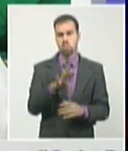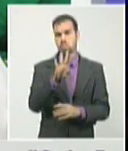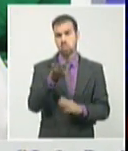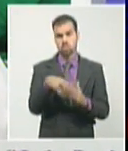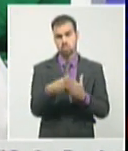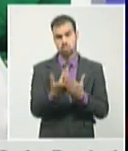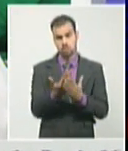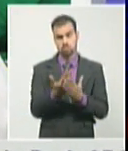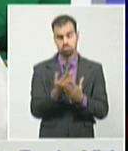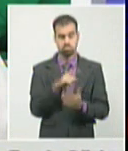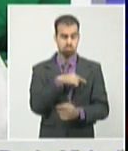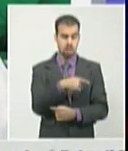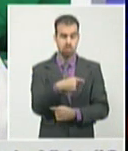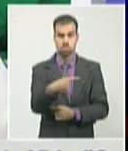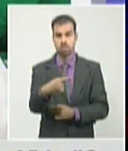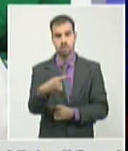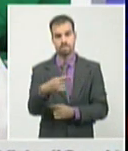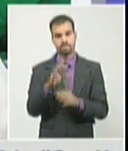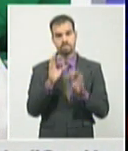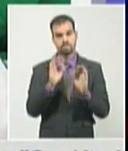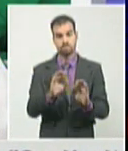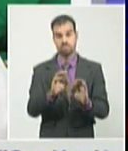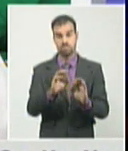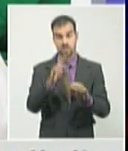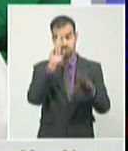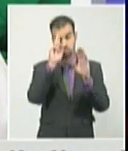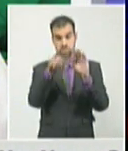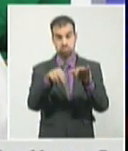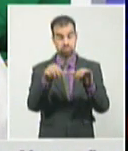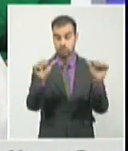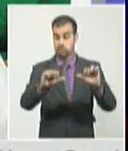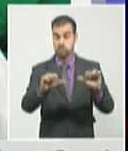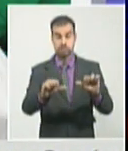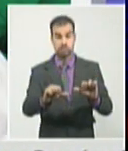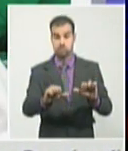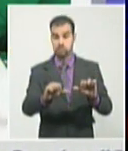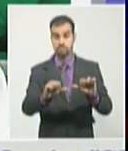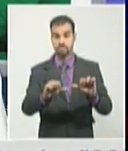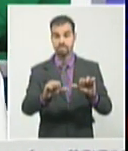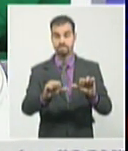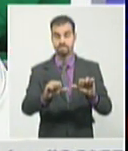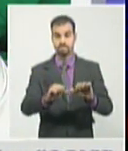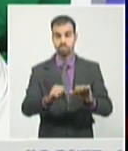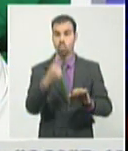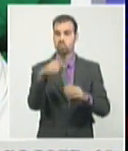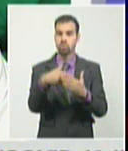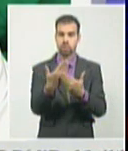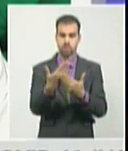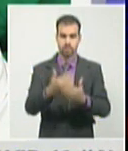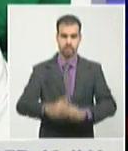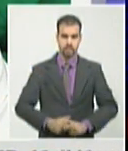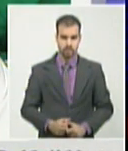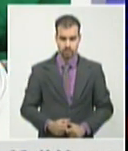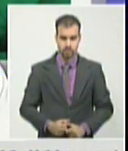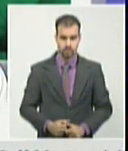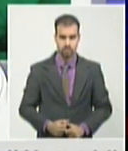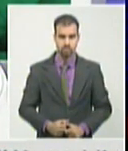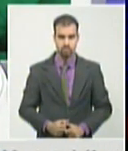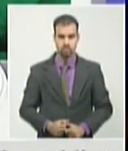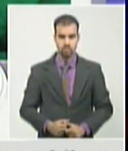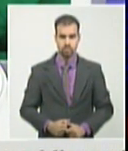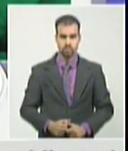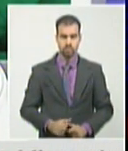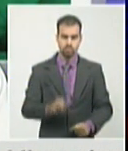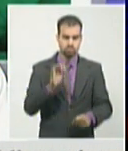días y en la terapia intensiva un día los síntomas que inicialmente tuvo